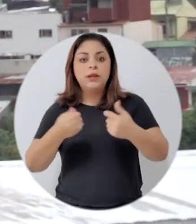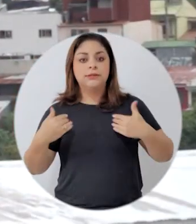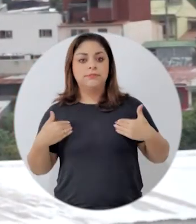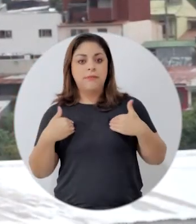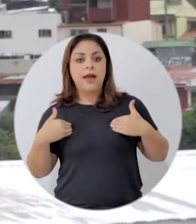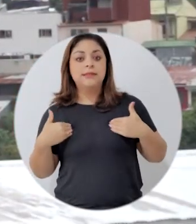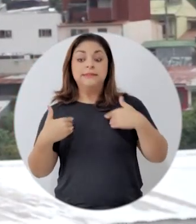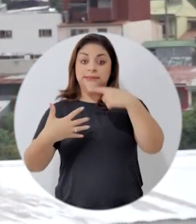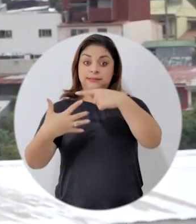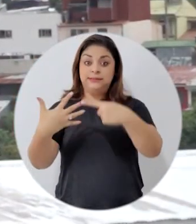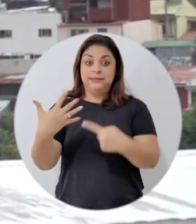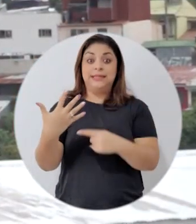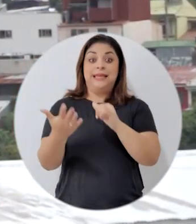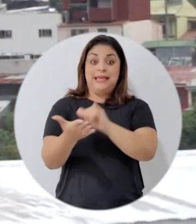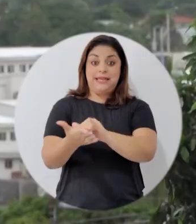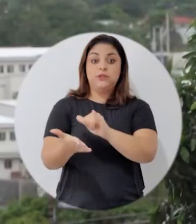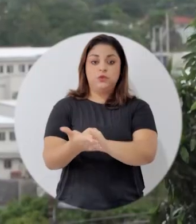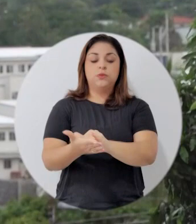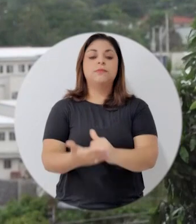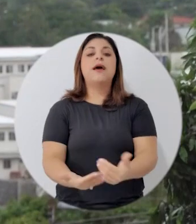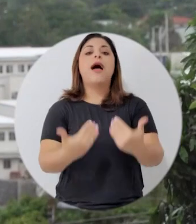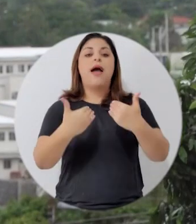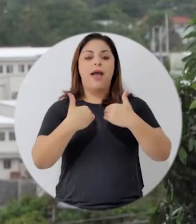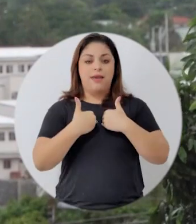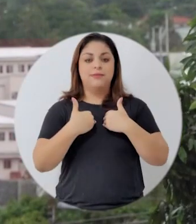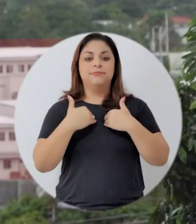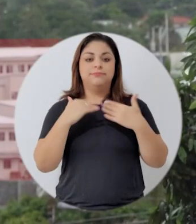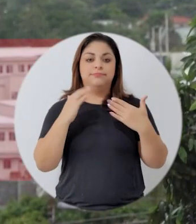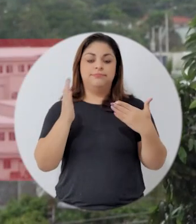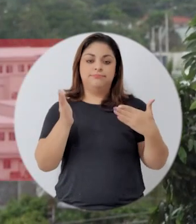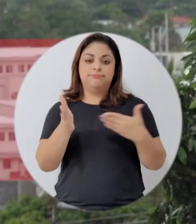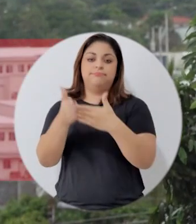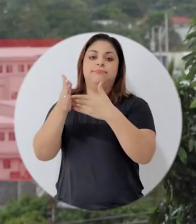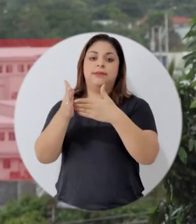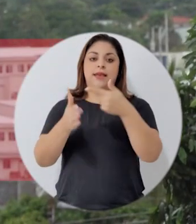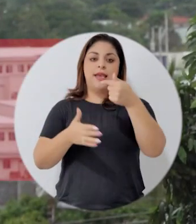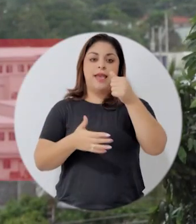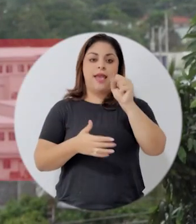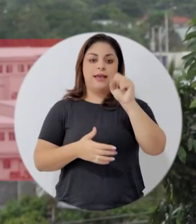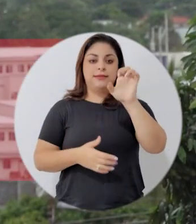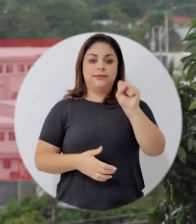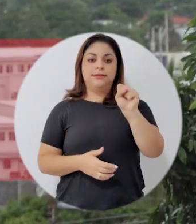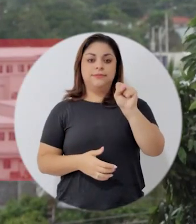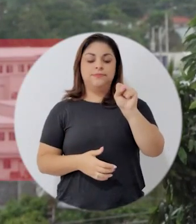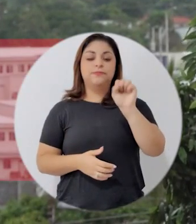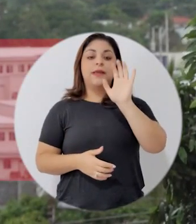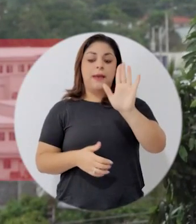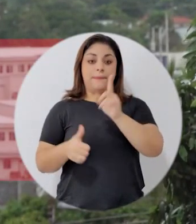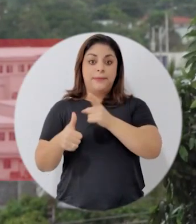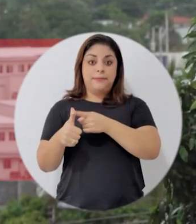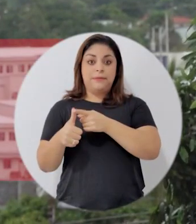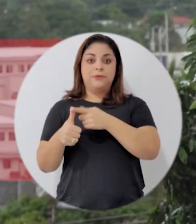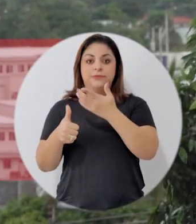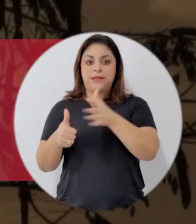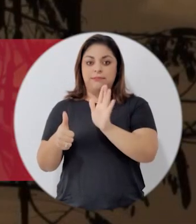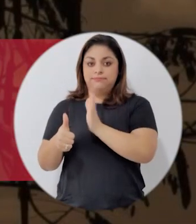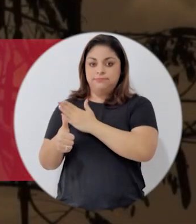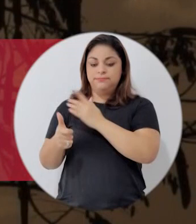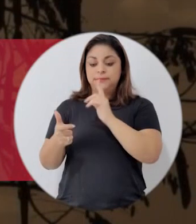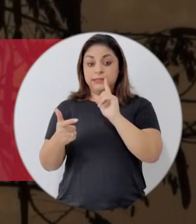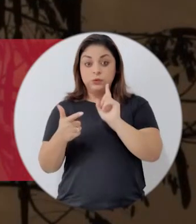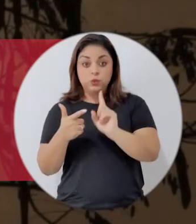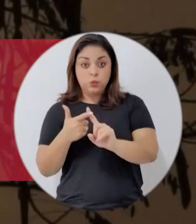tipo de actividades va a tener una generación. En segunda instancia, vamos a tener como organización el